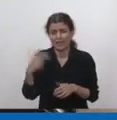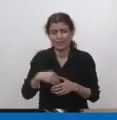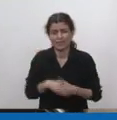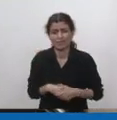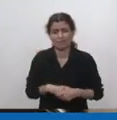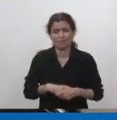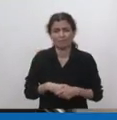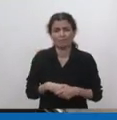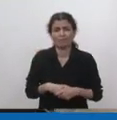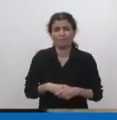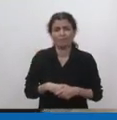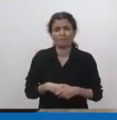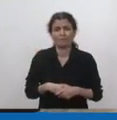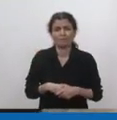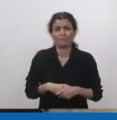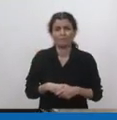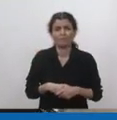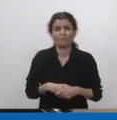70/23.